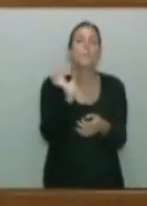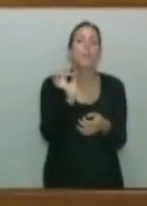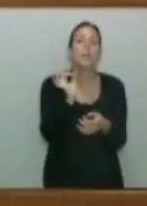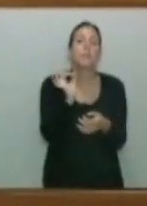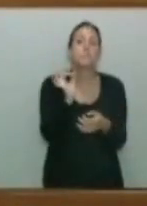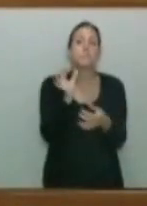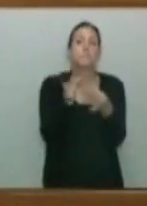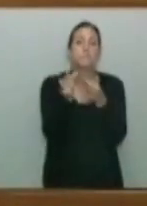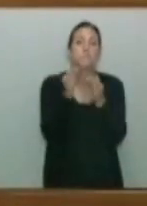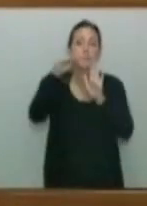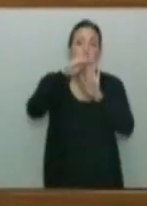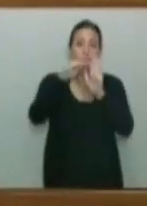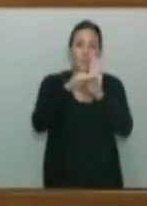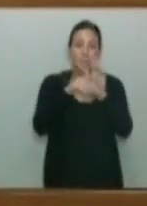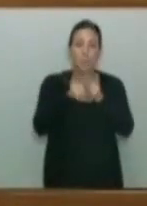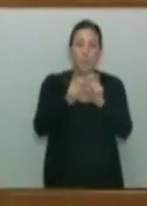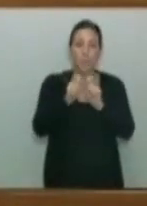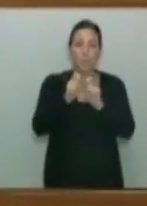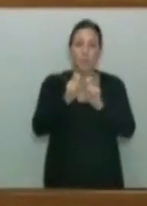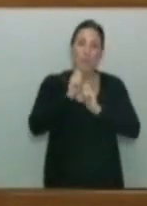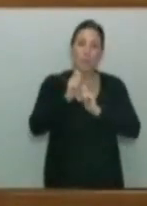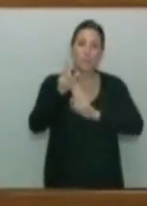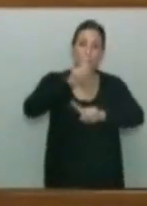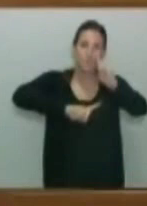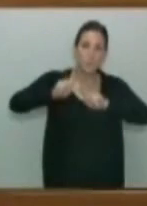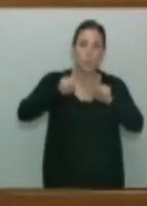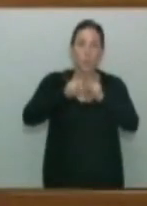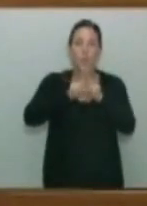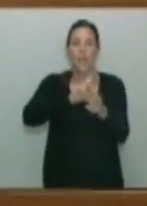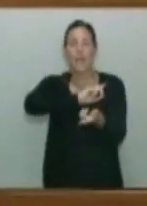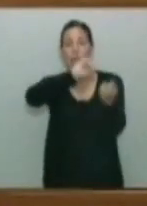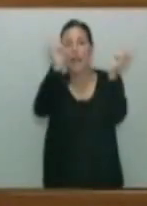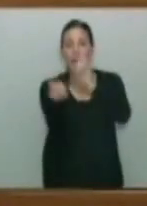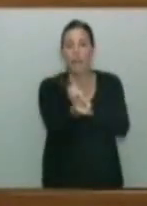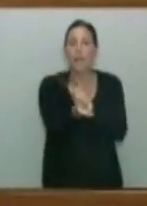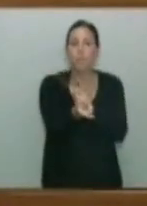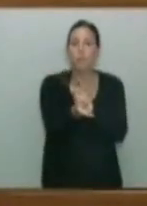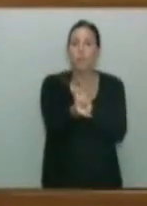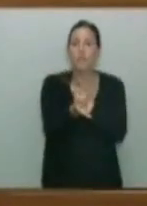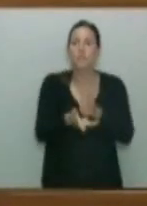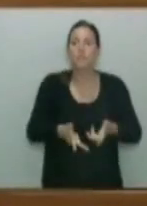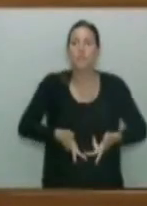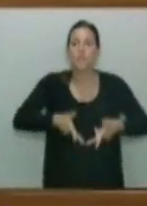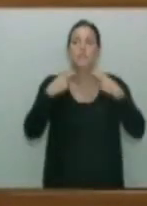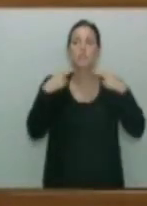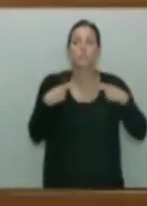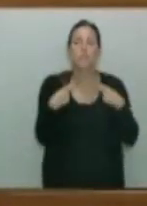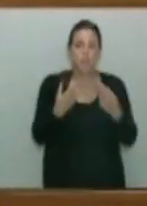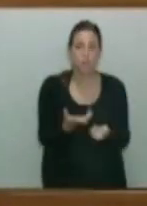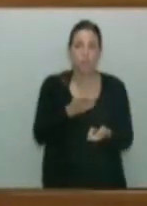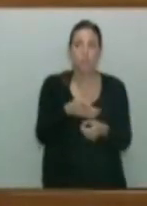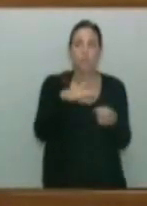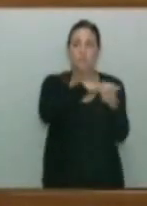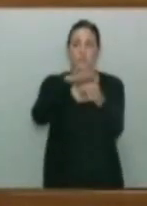medida probablemente que ha suscitado más polémica es el cambio de la asignación de escaños y el cambio de las circunscripciones. En primer lugar, quiero